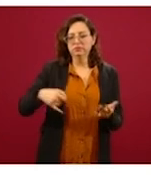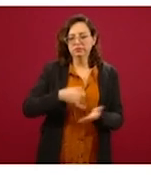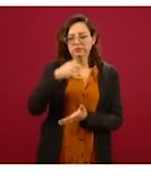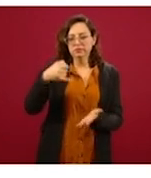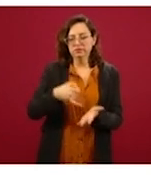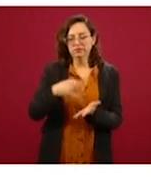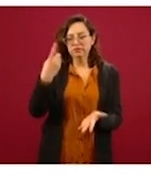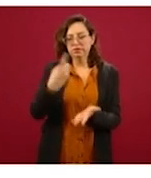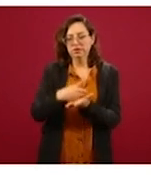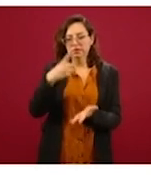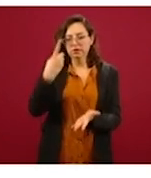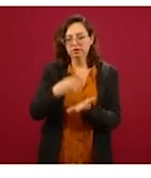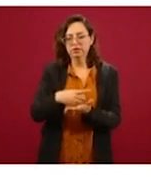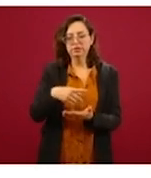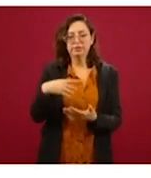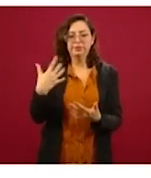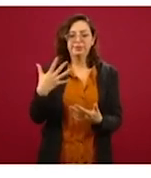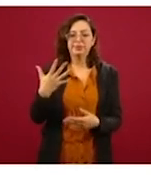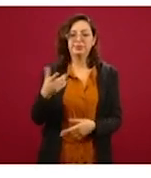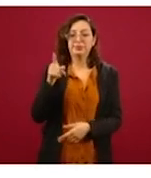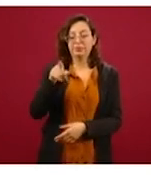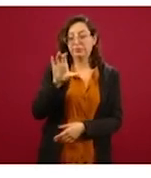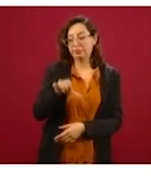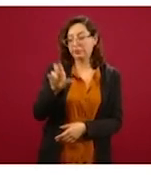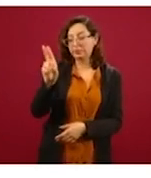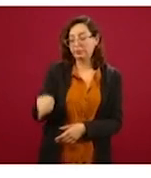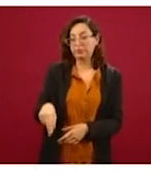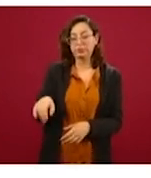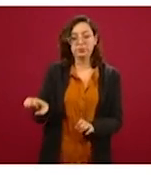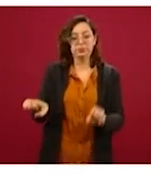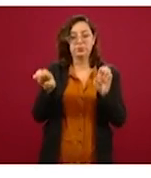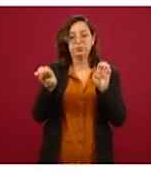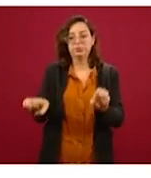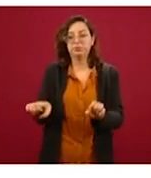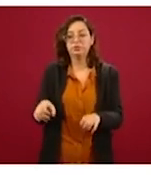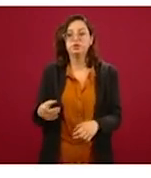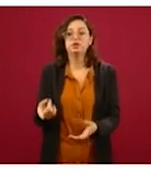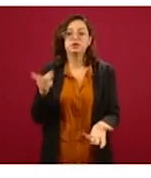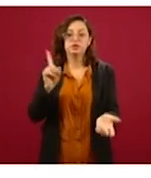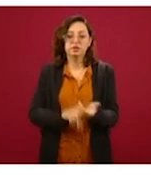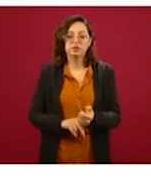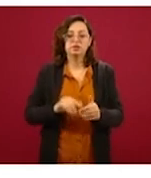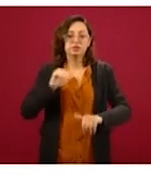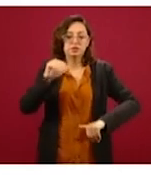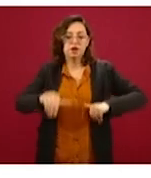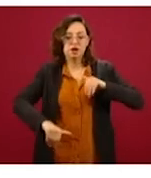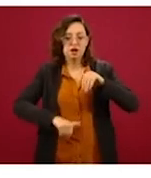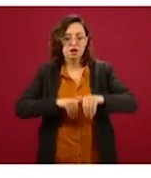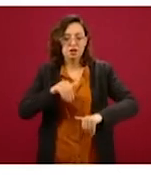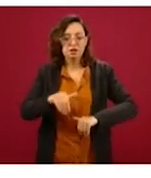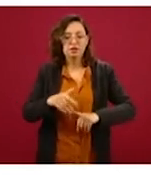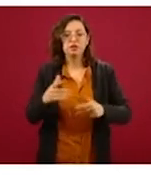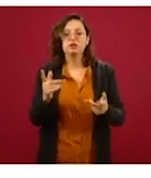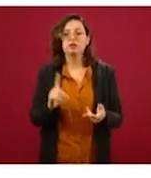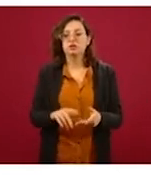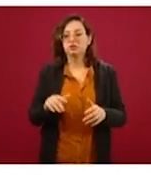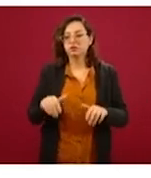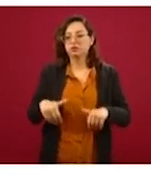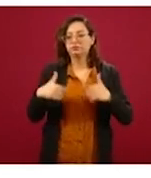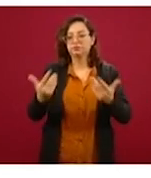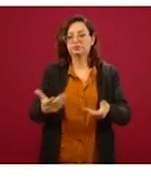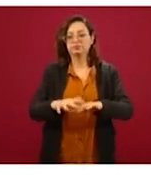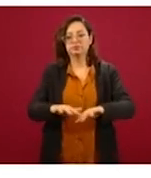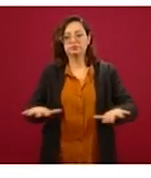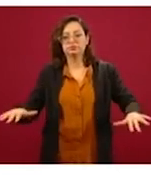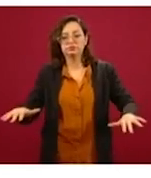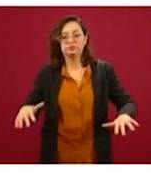es una de las zonas más exclusivas de Cancún. Esta casa tiene alberca, tiene a la bahía,